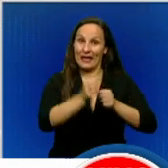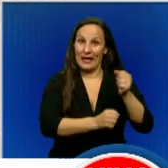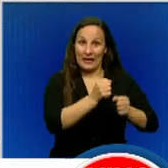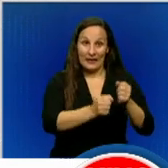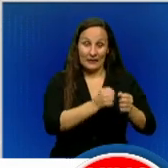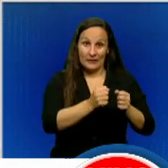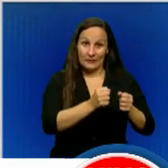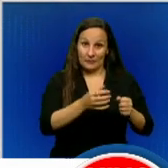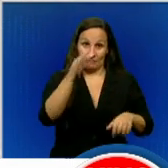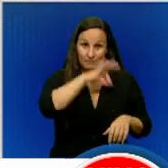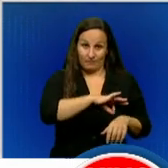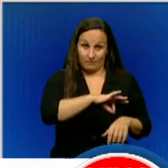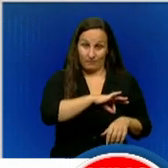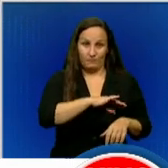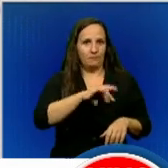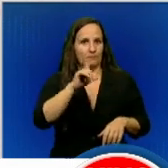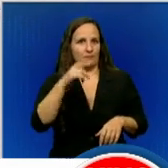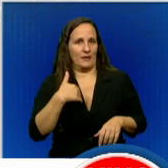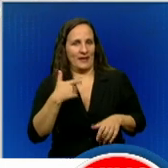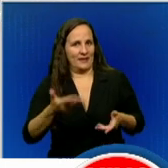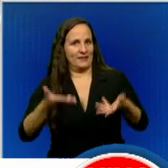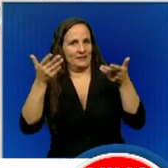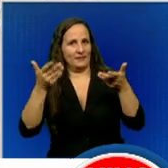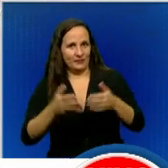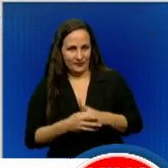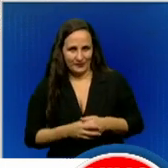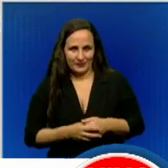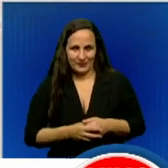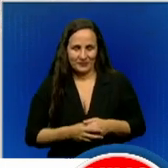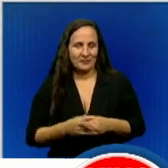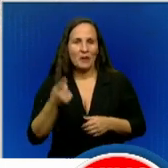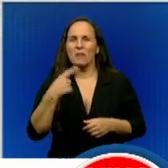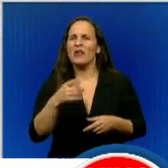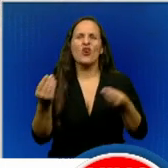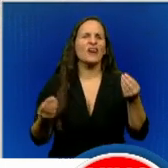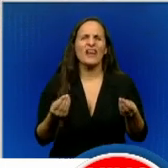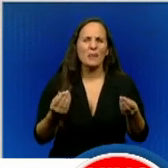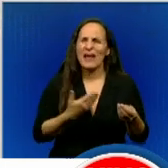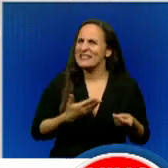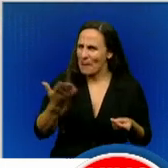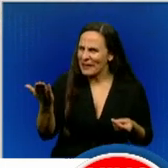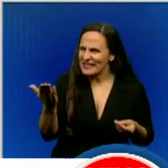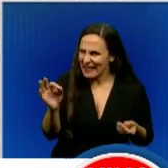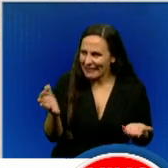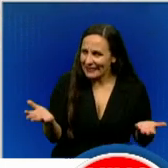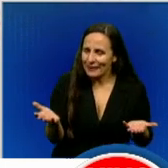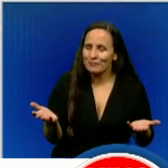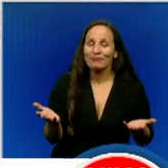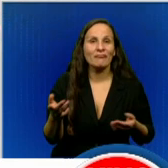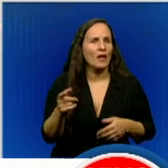queda en este país y sabe que pasa presidente que solamente un resentido que jamás vivió